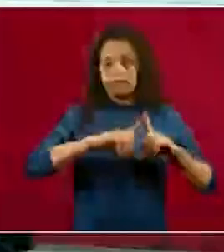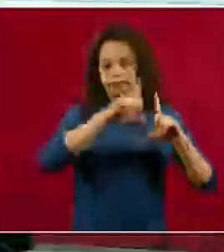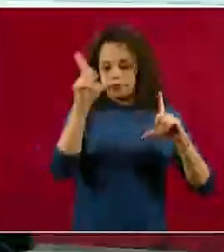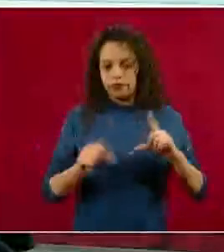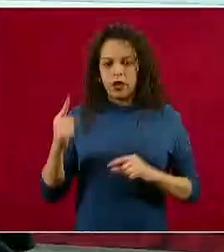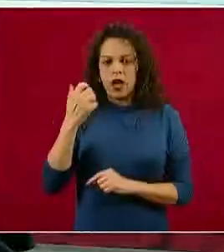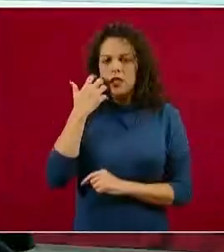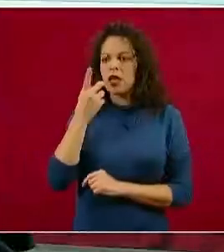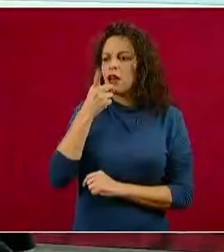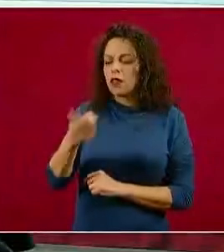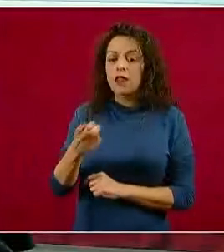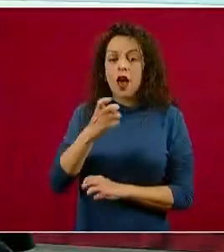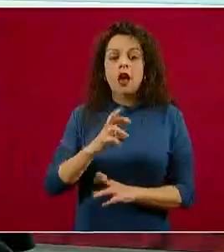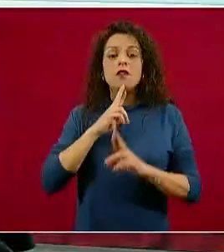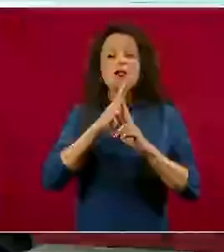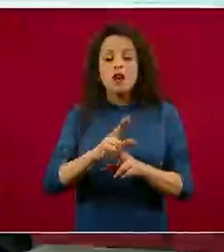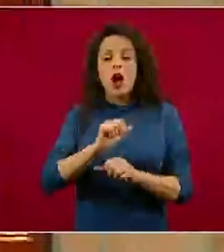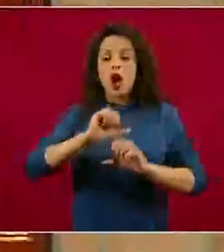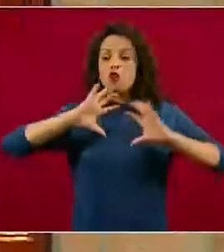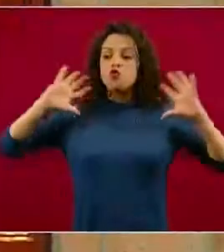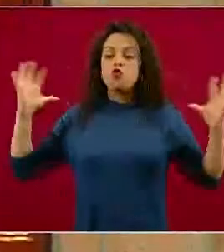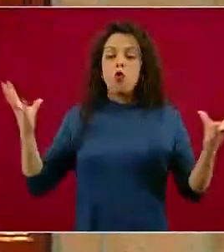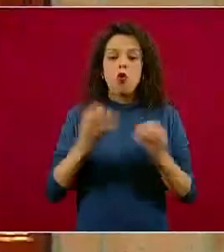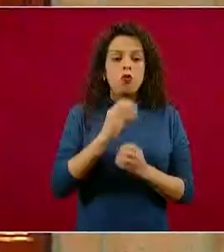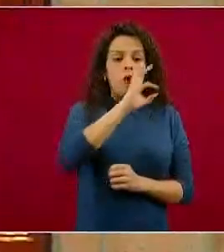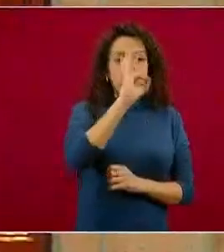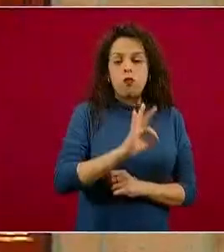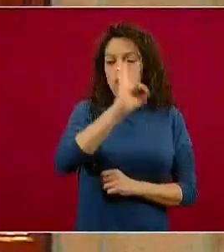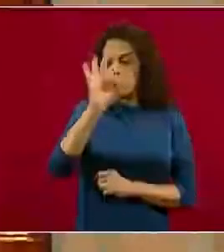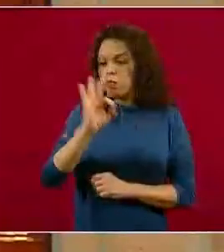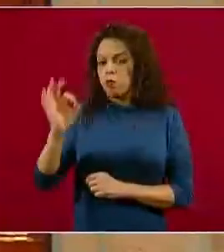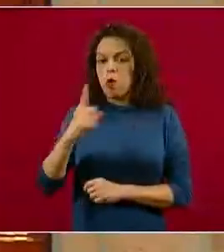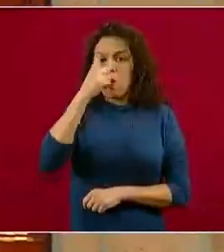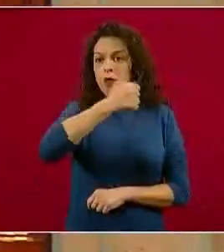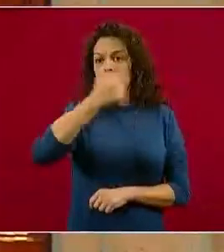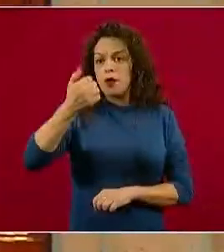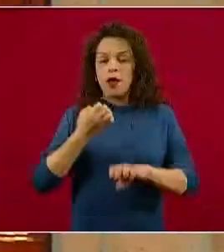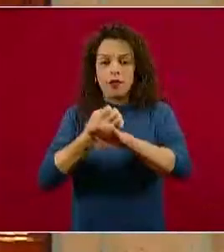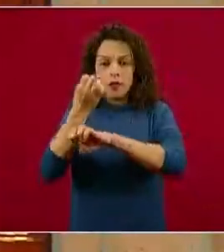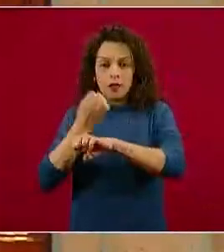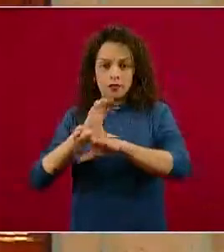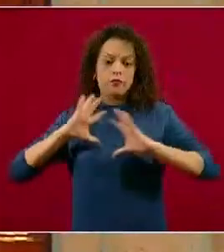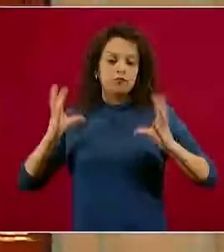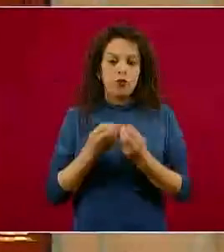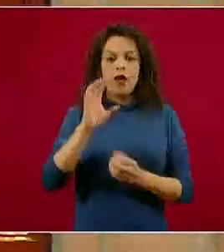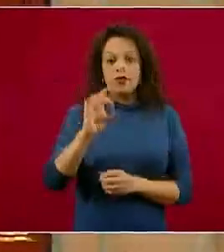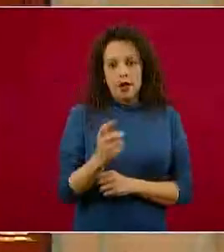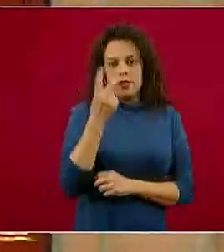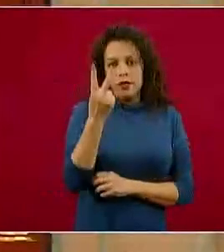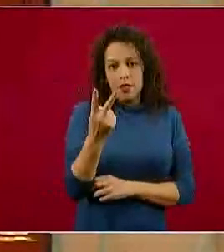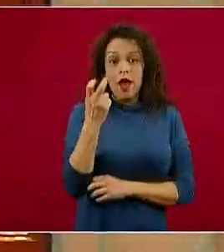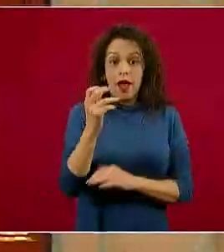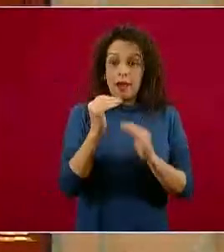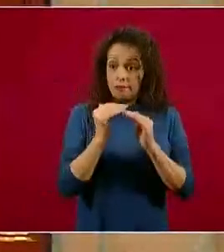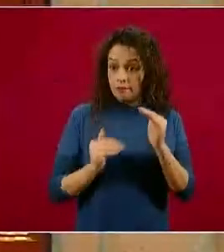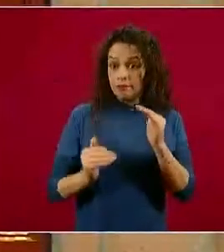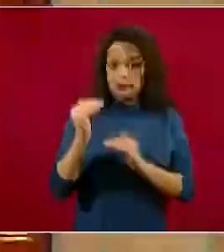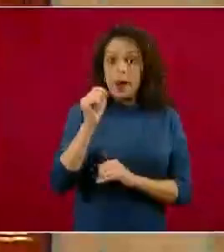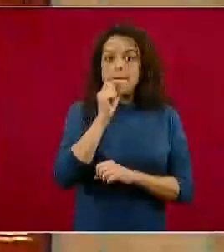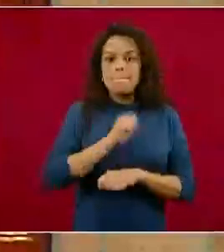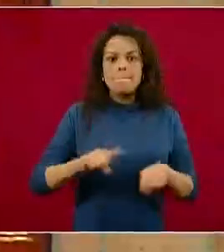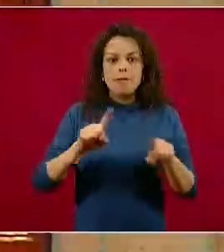es el resultado de todos los porcentajes de positividad en cada una de las 32 entidades federativas, este incremento también es congruente